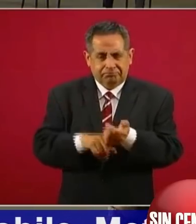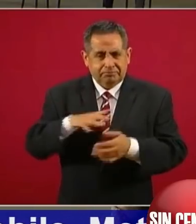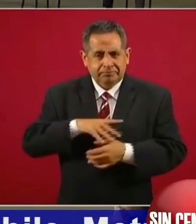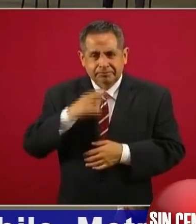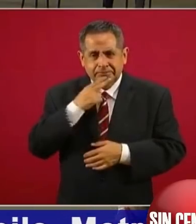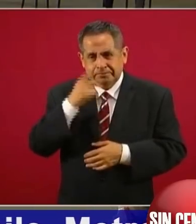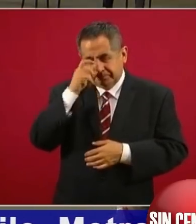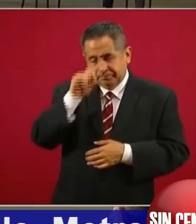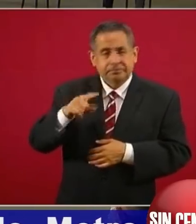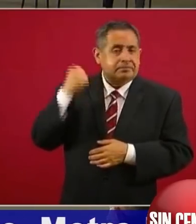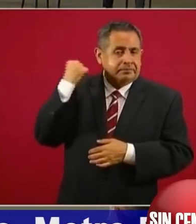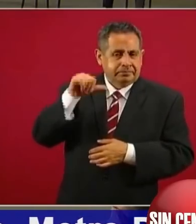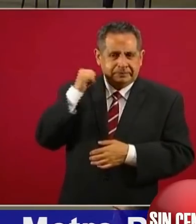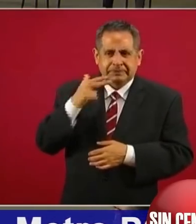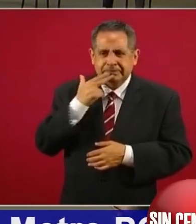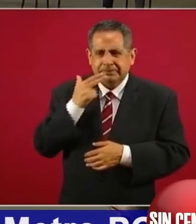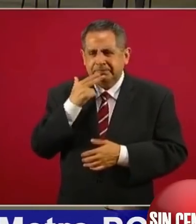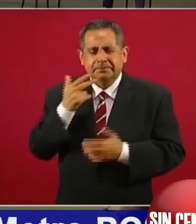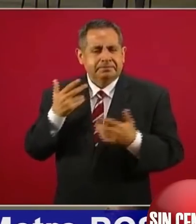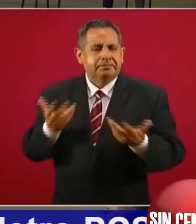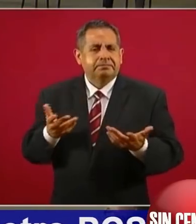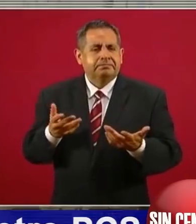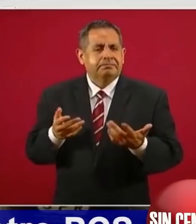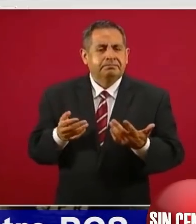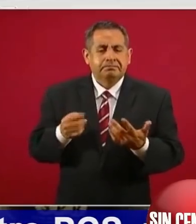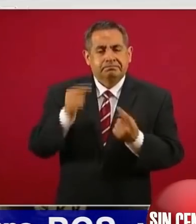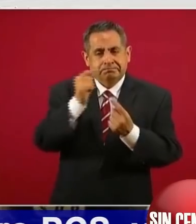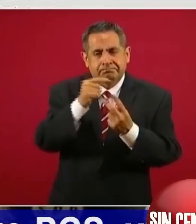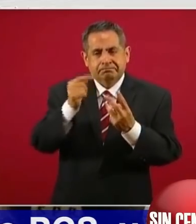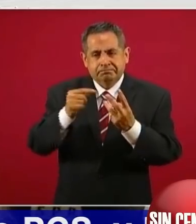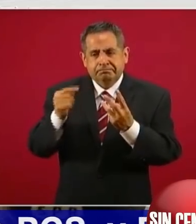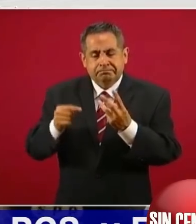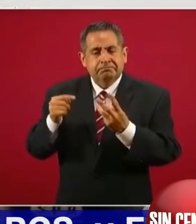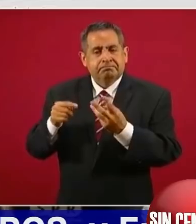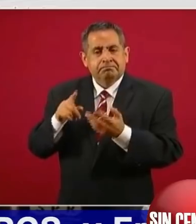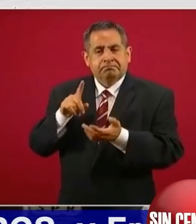hasta Acapulco incluso, ¿verdad? Pero todos estos accesos están